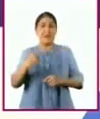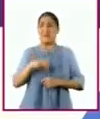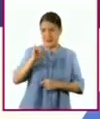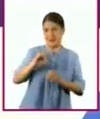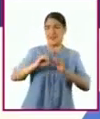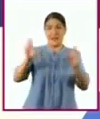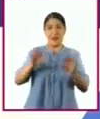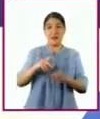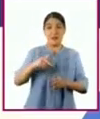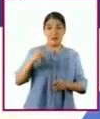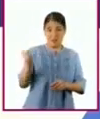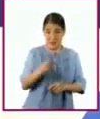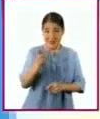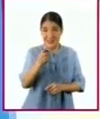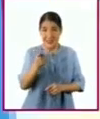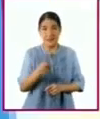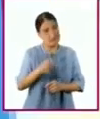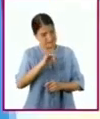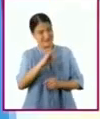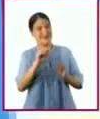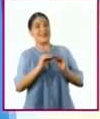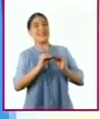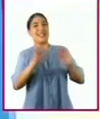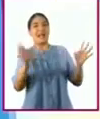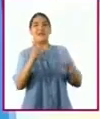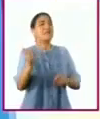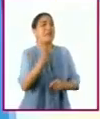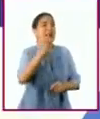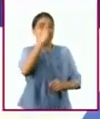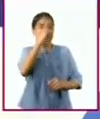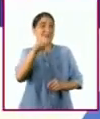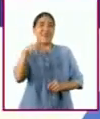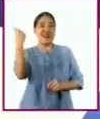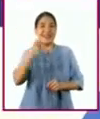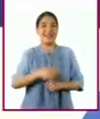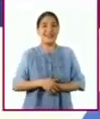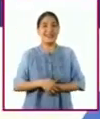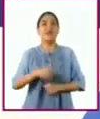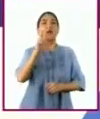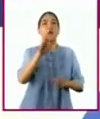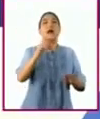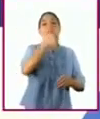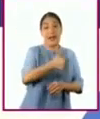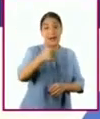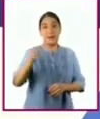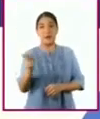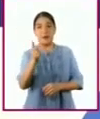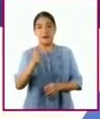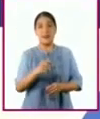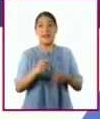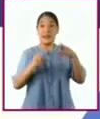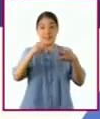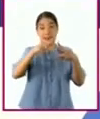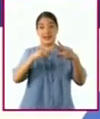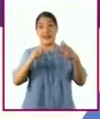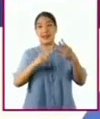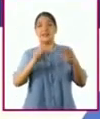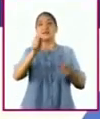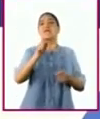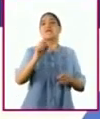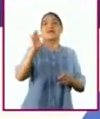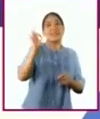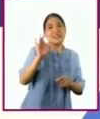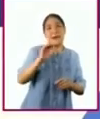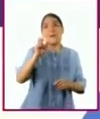¿Pero preguntas? Claro, son muy sencillas. Y además, cada una tiene 3 posibles respuestas para que ustedes